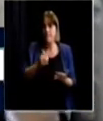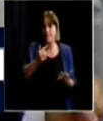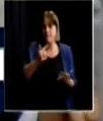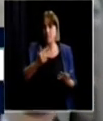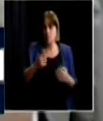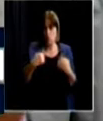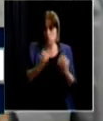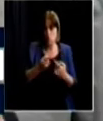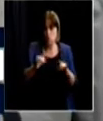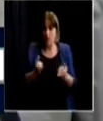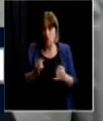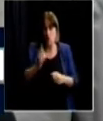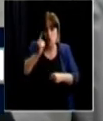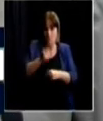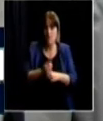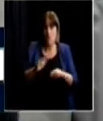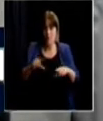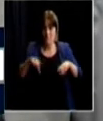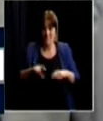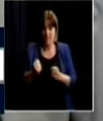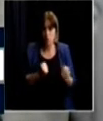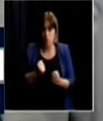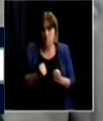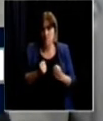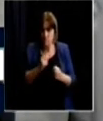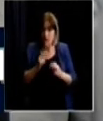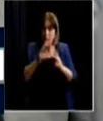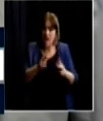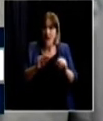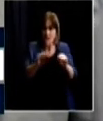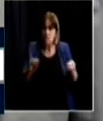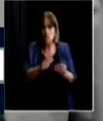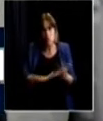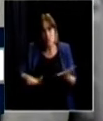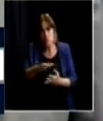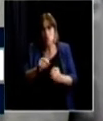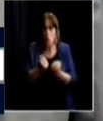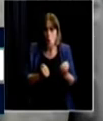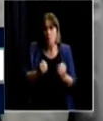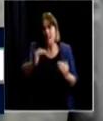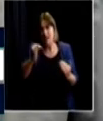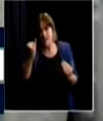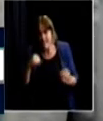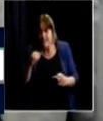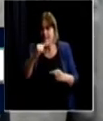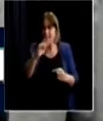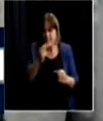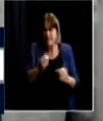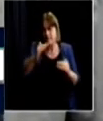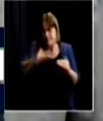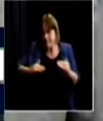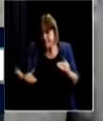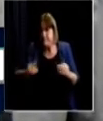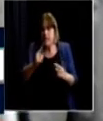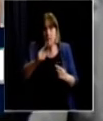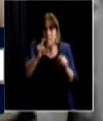renunciamos con la medida que dice la ministra economía son muchos para la situación económica preferimos focalizar los en los más